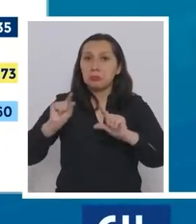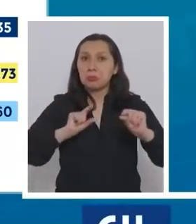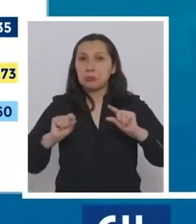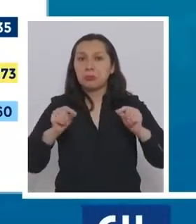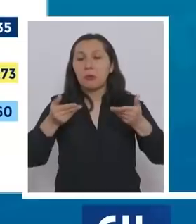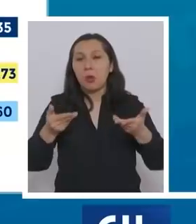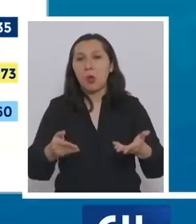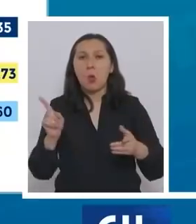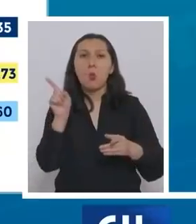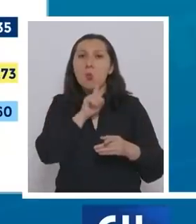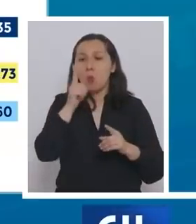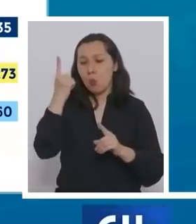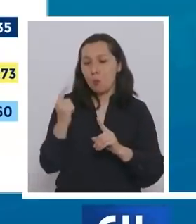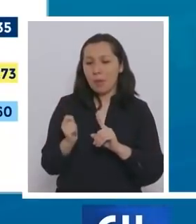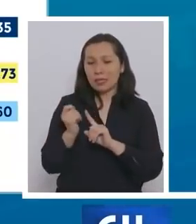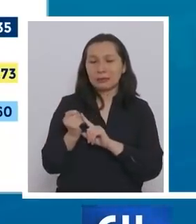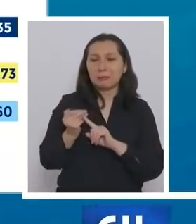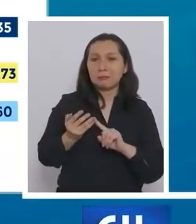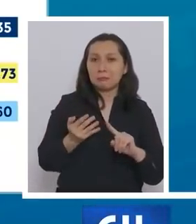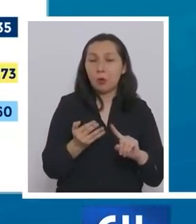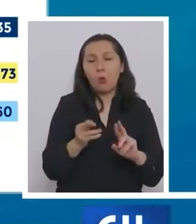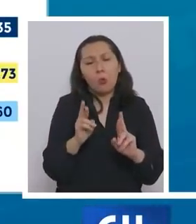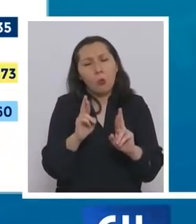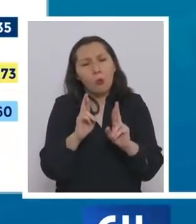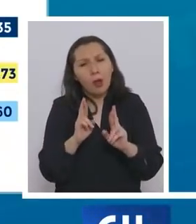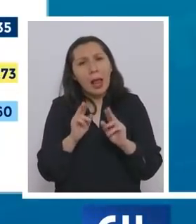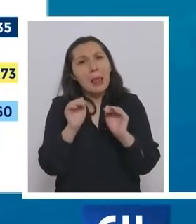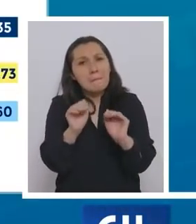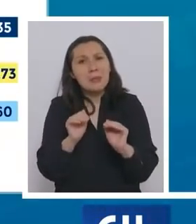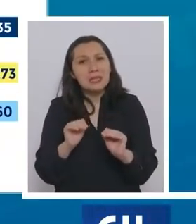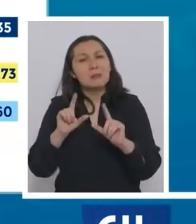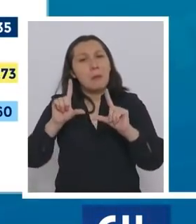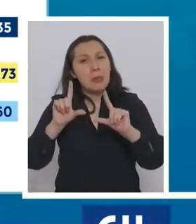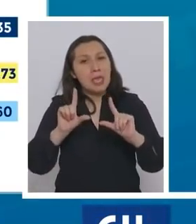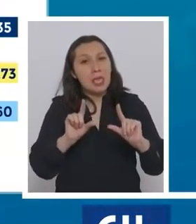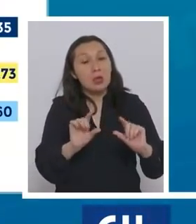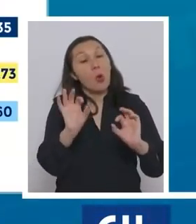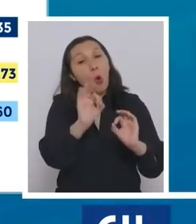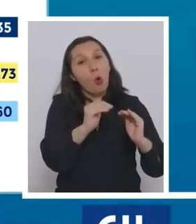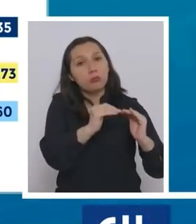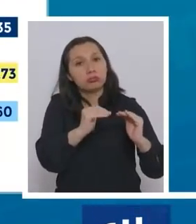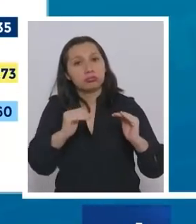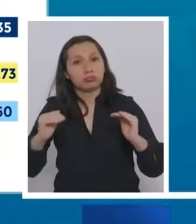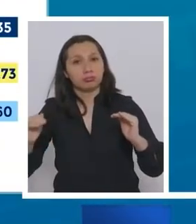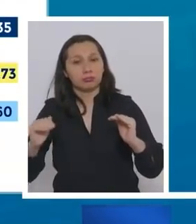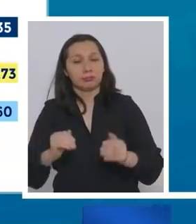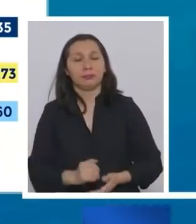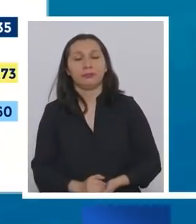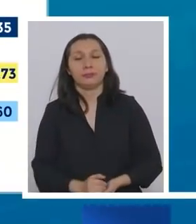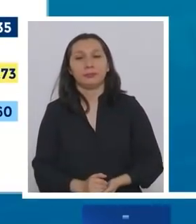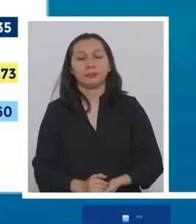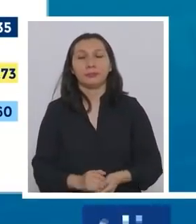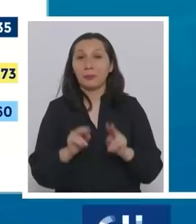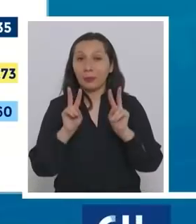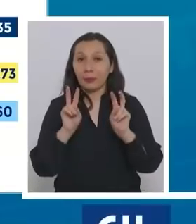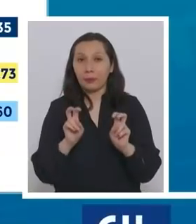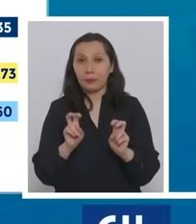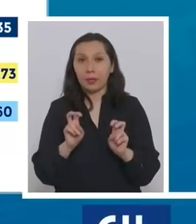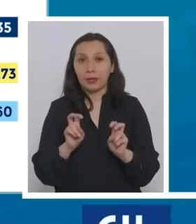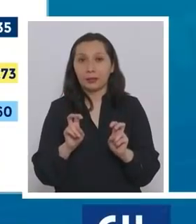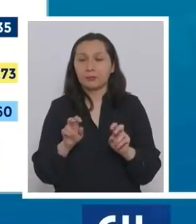mes, tendencia que esperamos que se mantenga o al menos se estabilice. En cuanto a